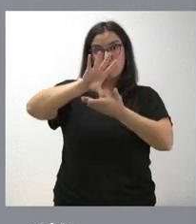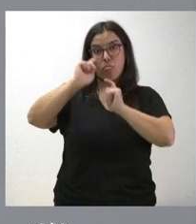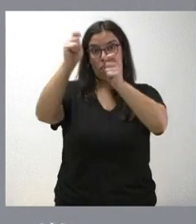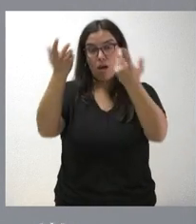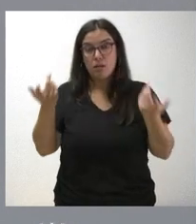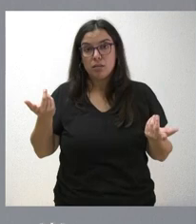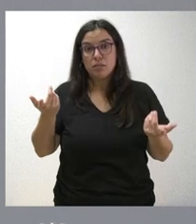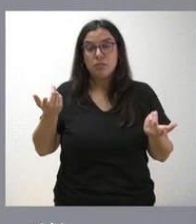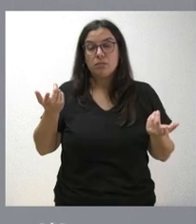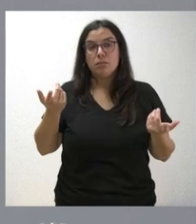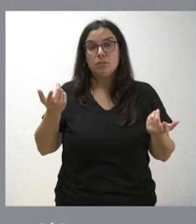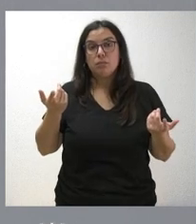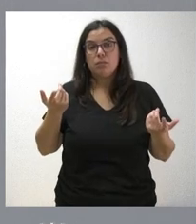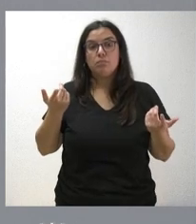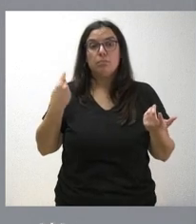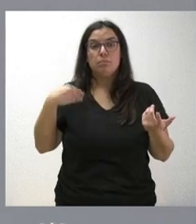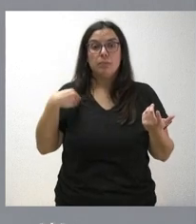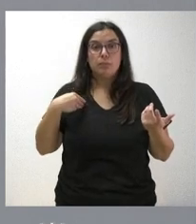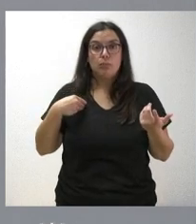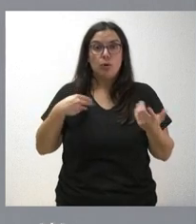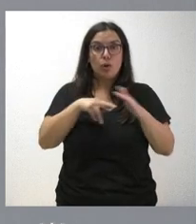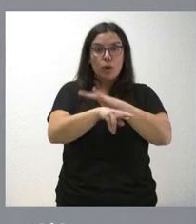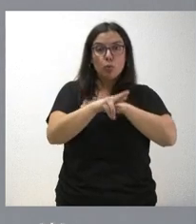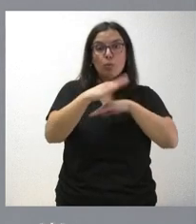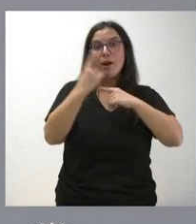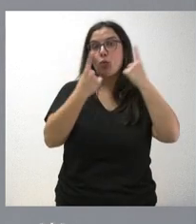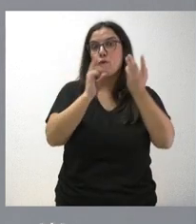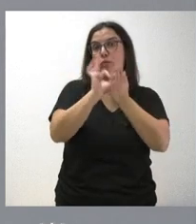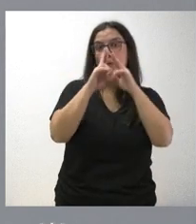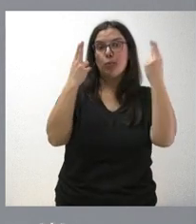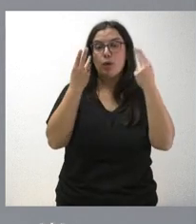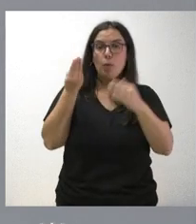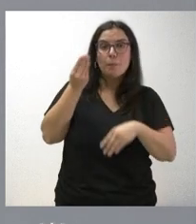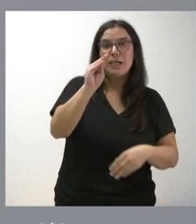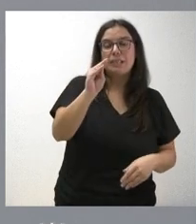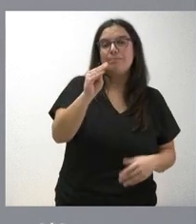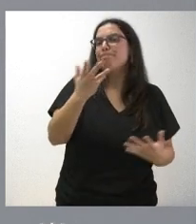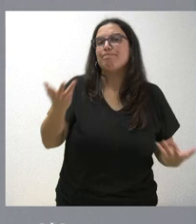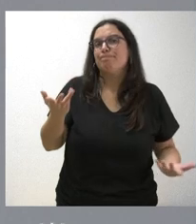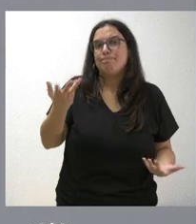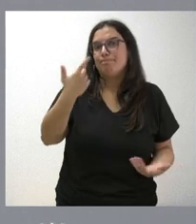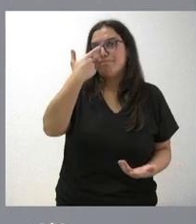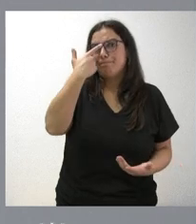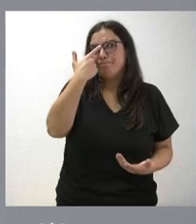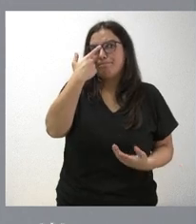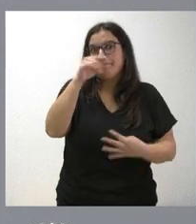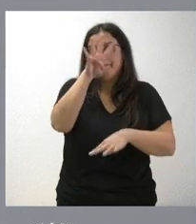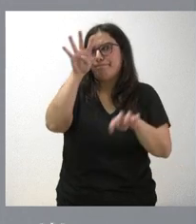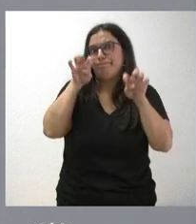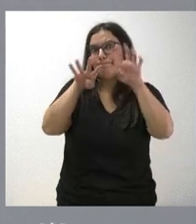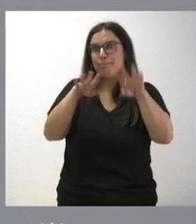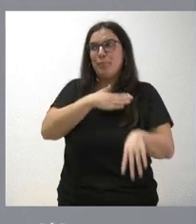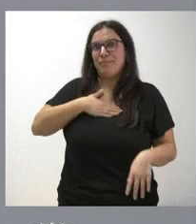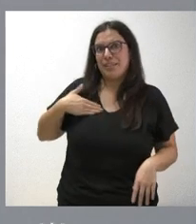aportación añadida de recursos para algunos servicios públicos Esto es lo que nosotros queremos